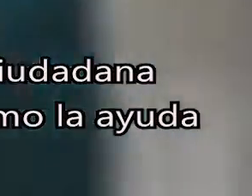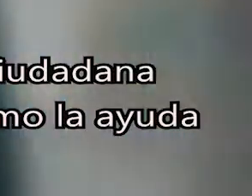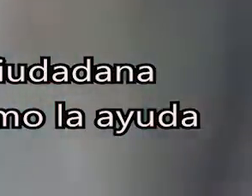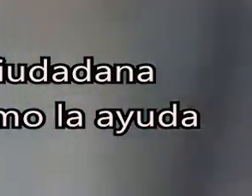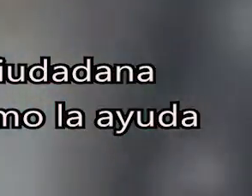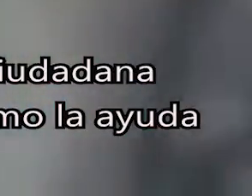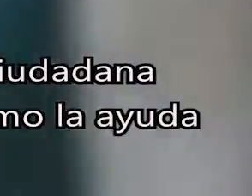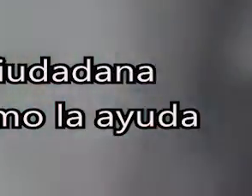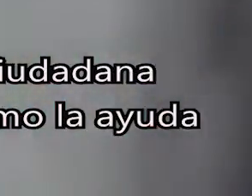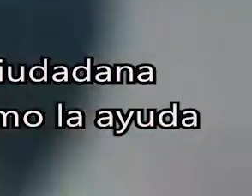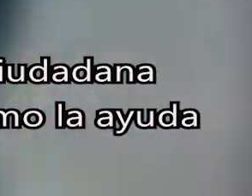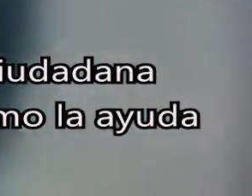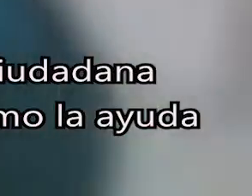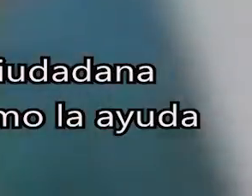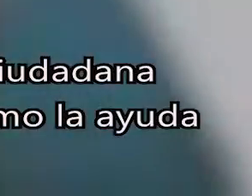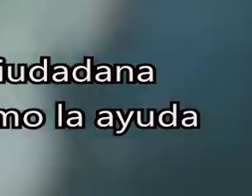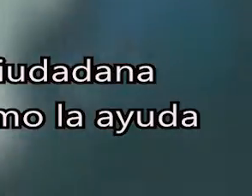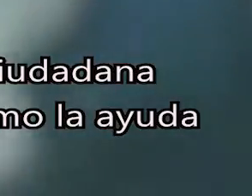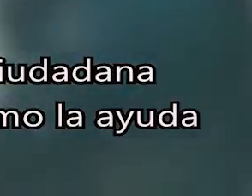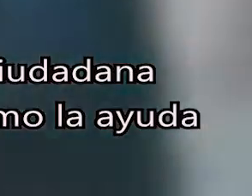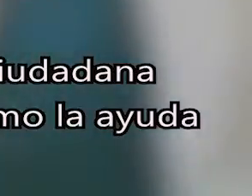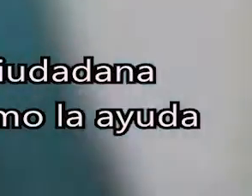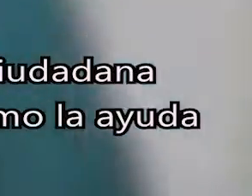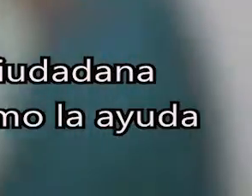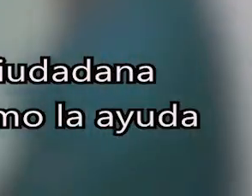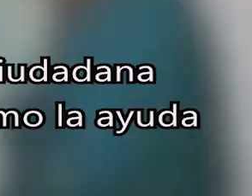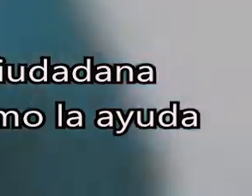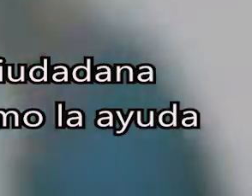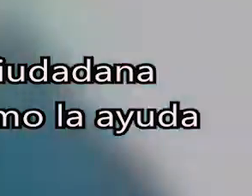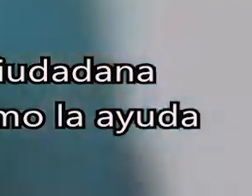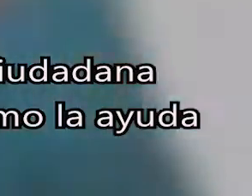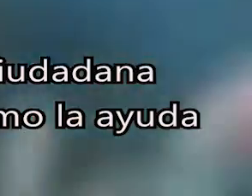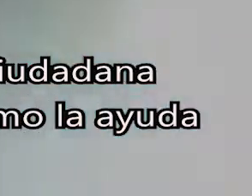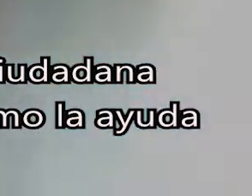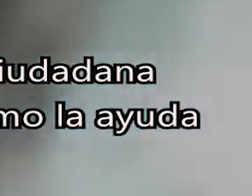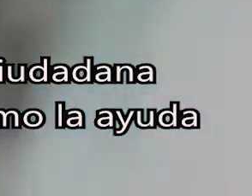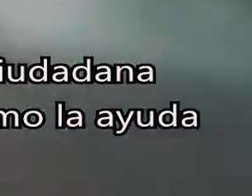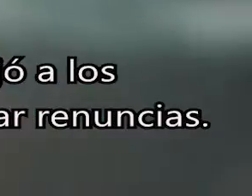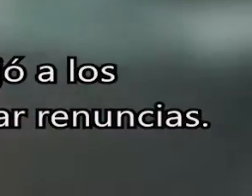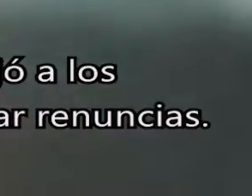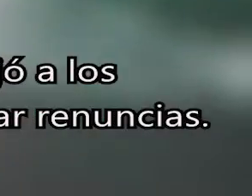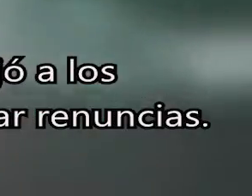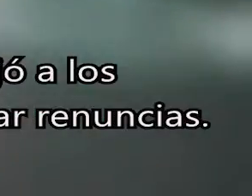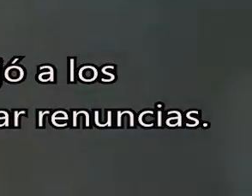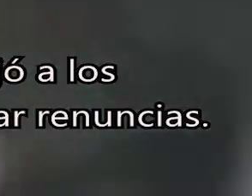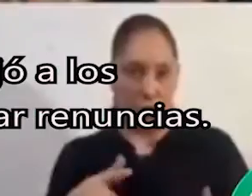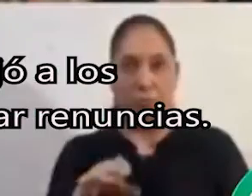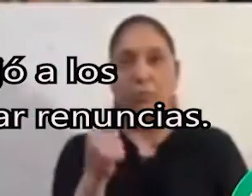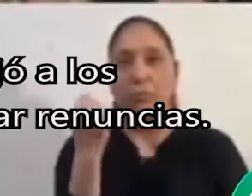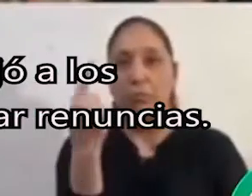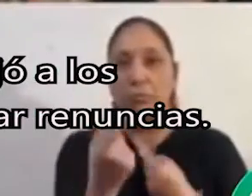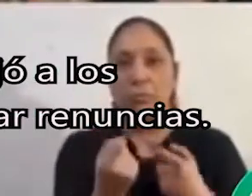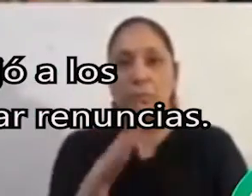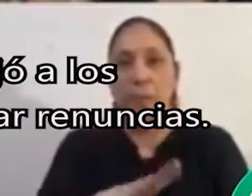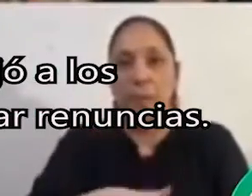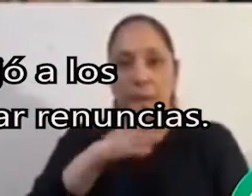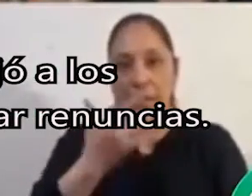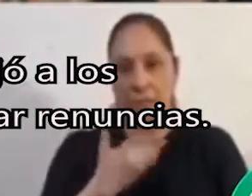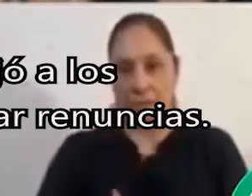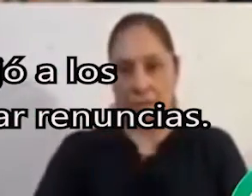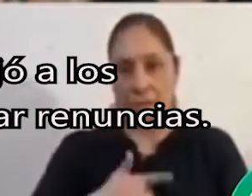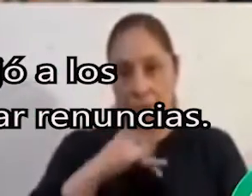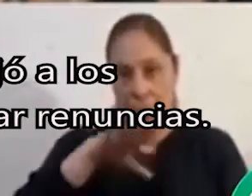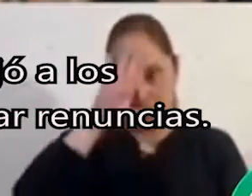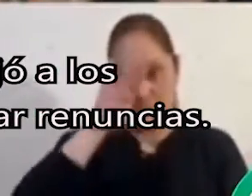de Seguridad Ciudadana con patrullas y vigilancia pie tierra, así como la ayuda de videocámaras de seguridad. Además, aconsejó a